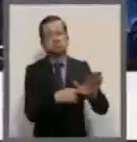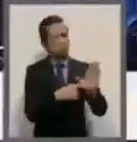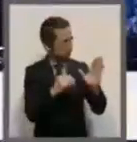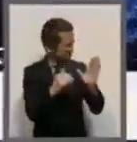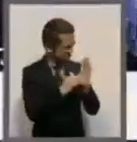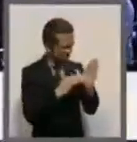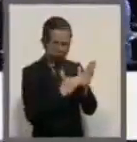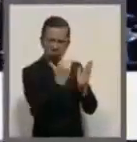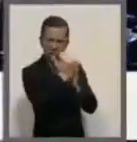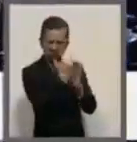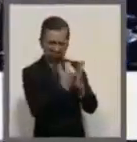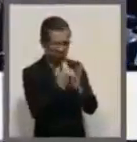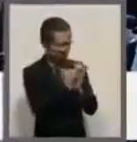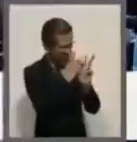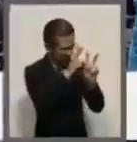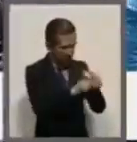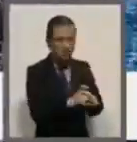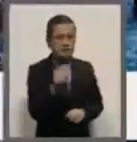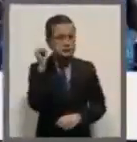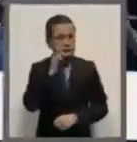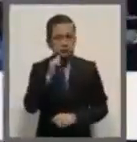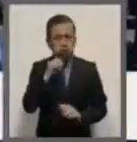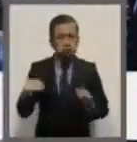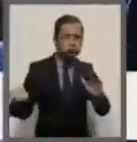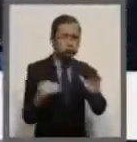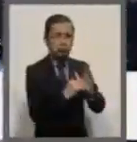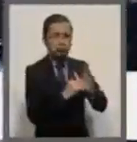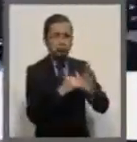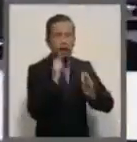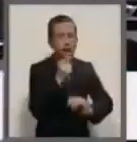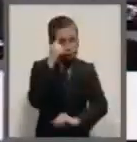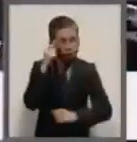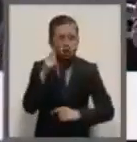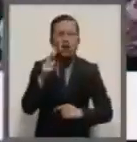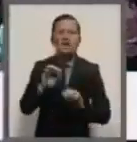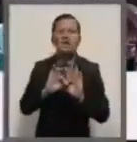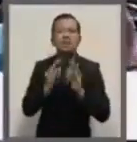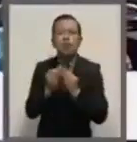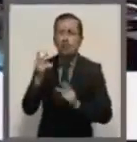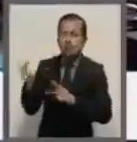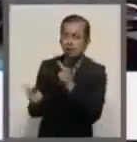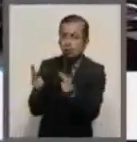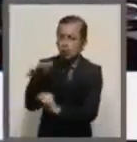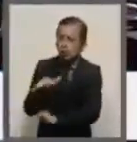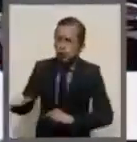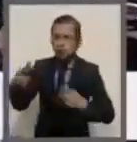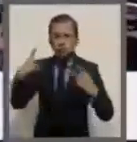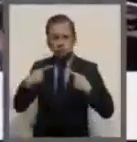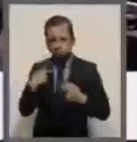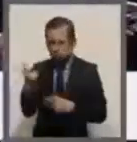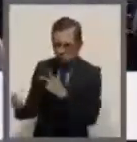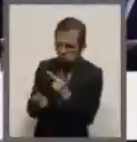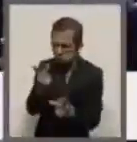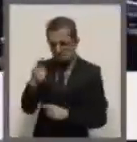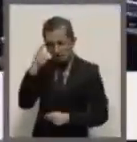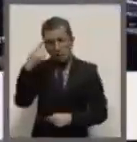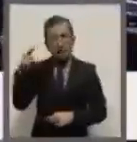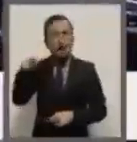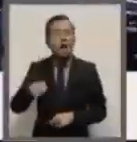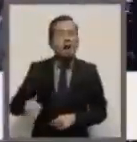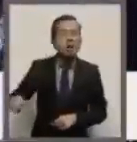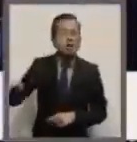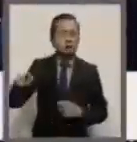momento contemplamos los mecanismos de participación ciudadana con la clara intención de involucrar a